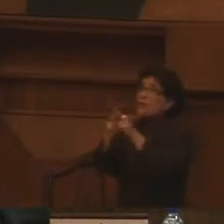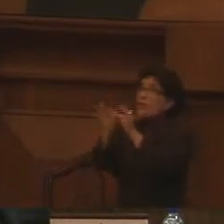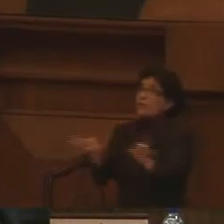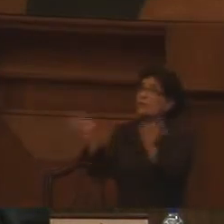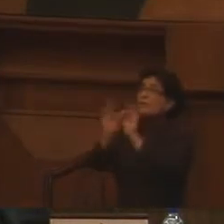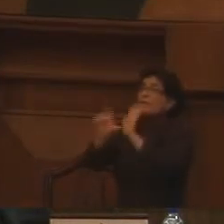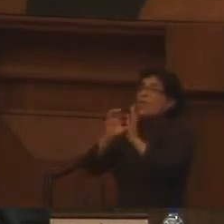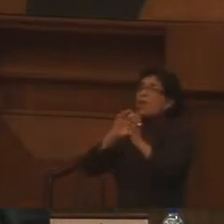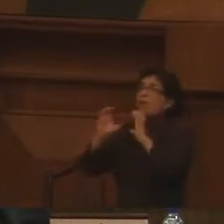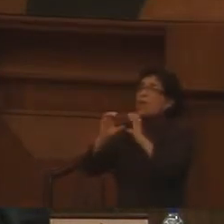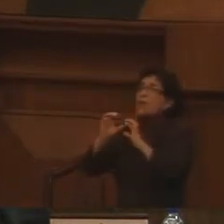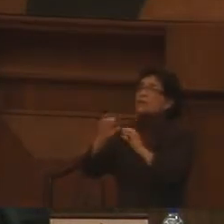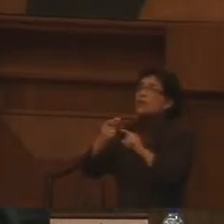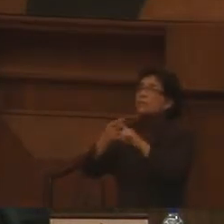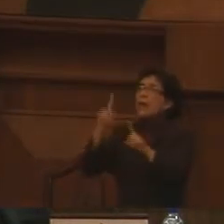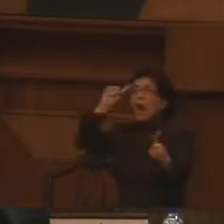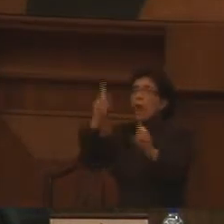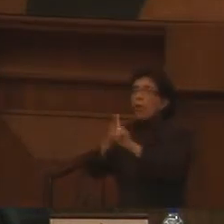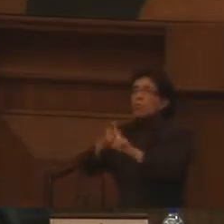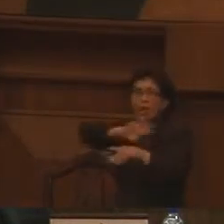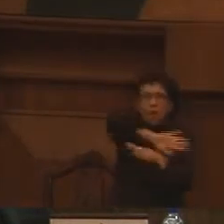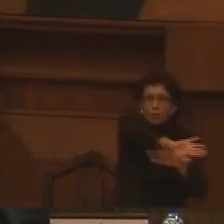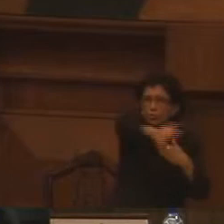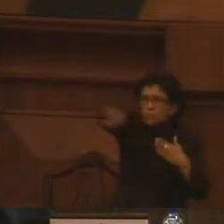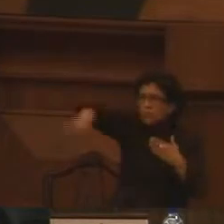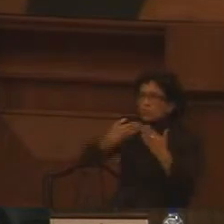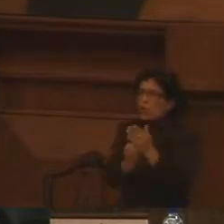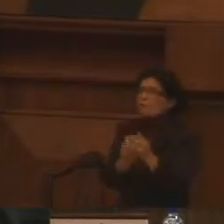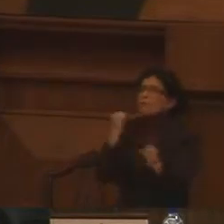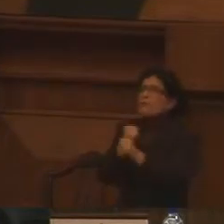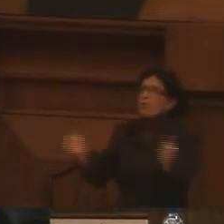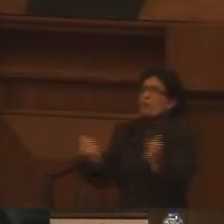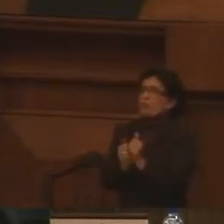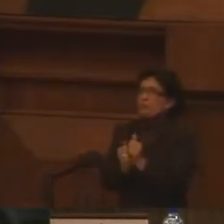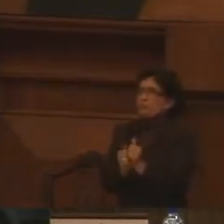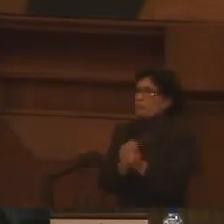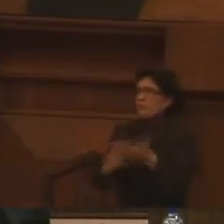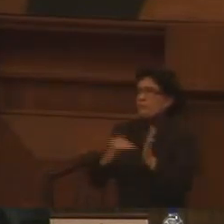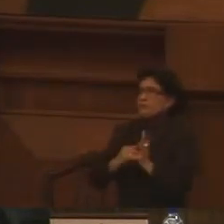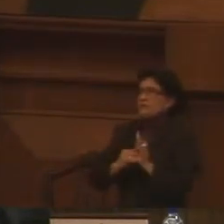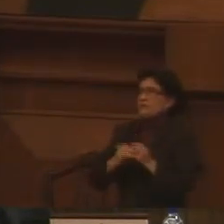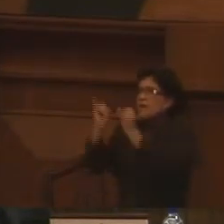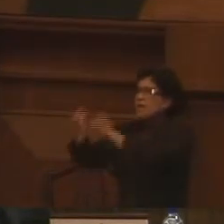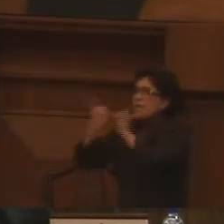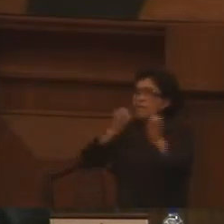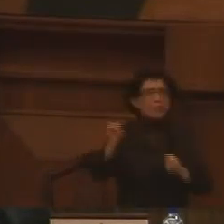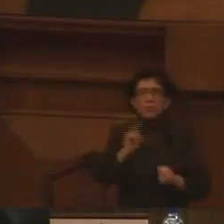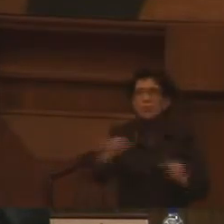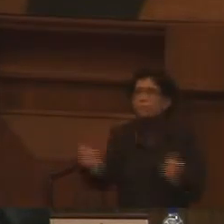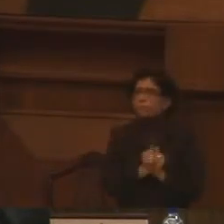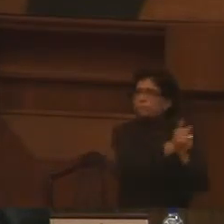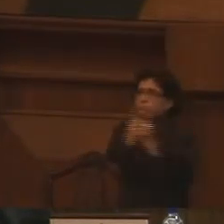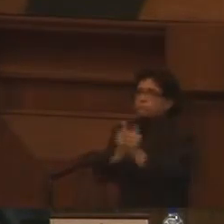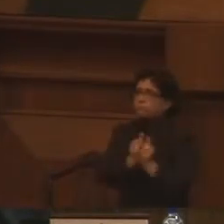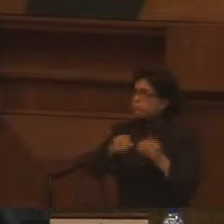una información veraz, verificada, oportuna, contextualizada, plural, sin censura